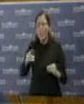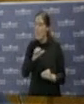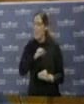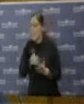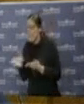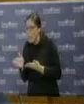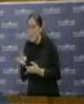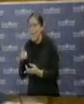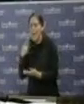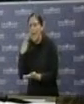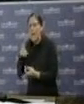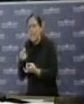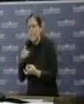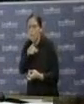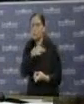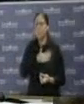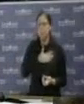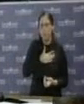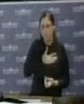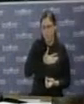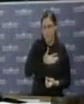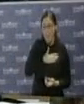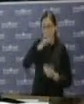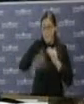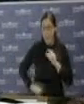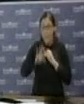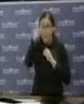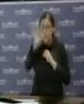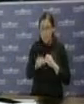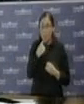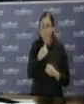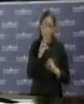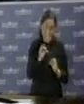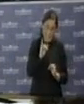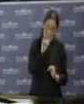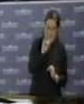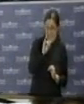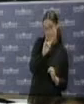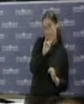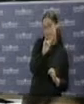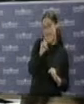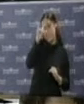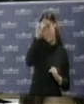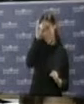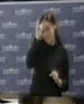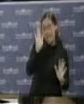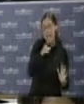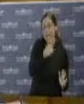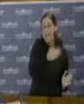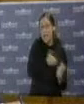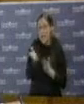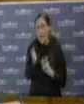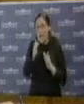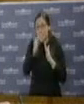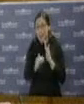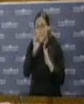renta y de su patrimonio. Bajar impuestos, han dicho ustedes, que es de izquierda. Bajar de impuestos, han dicho ustedes, que es de izquierda.